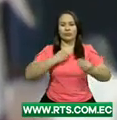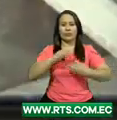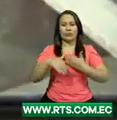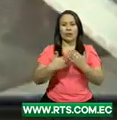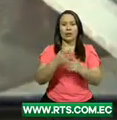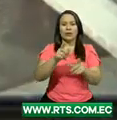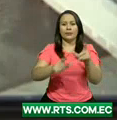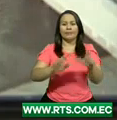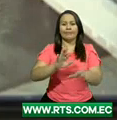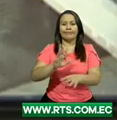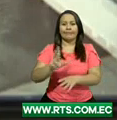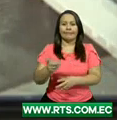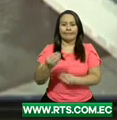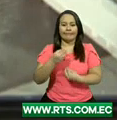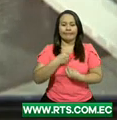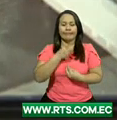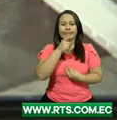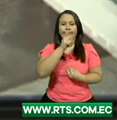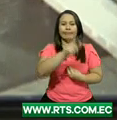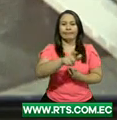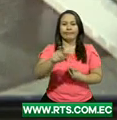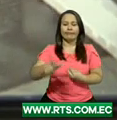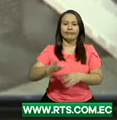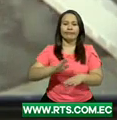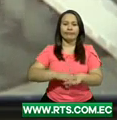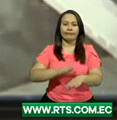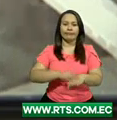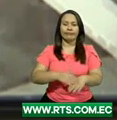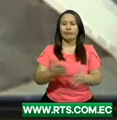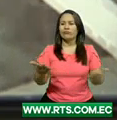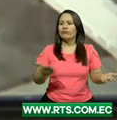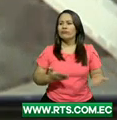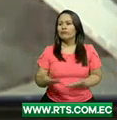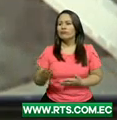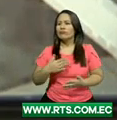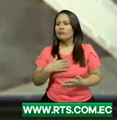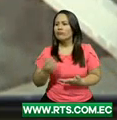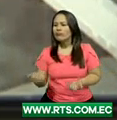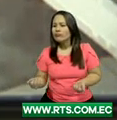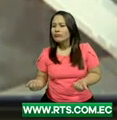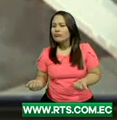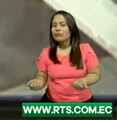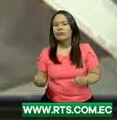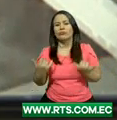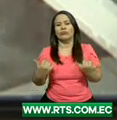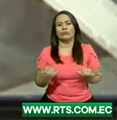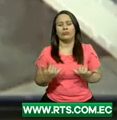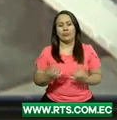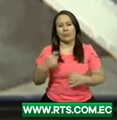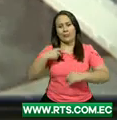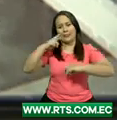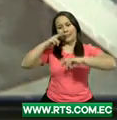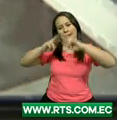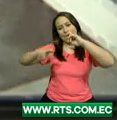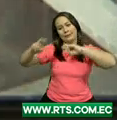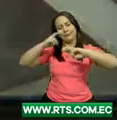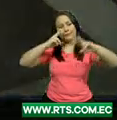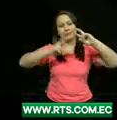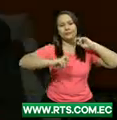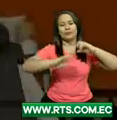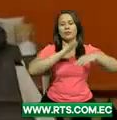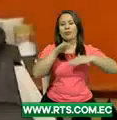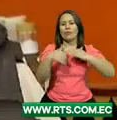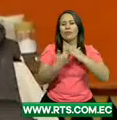para determinar su identidad que sobre todo su paradero él va directamente a lo que corresponde a la caja registradora porque aquí el